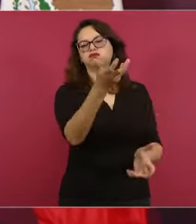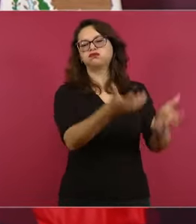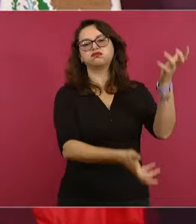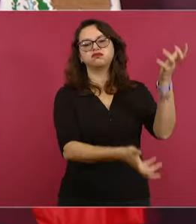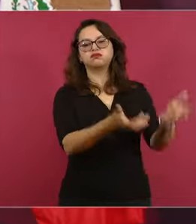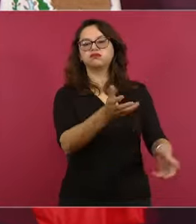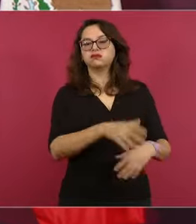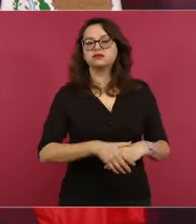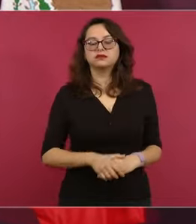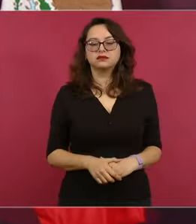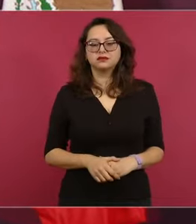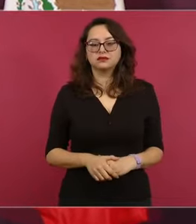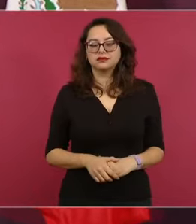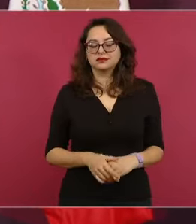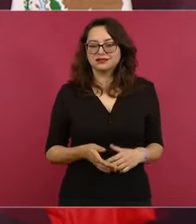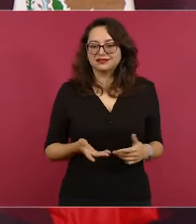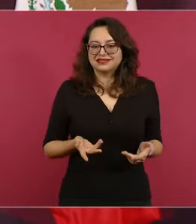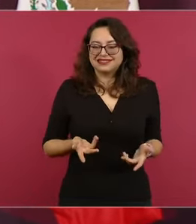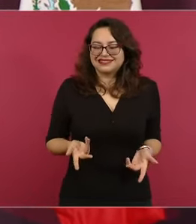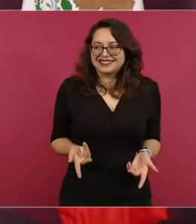juntos.